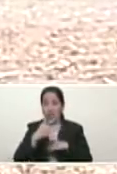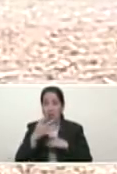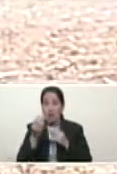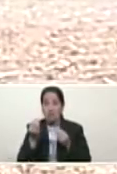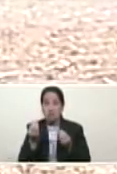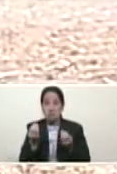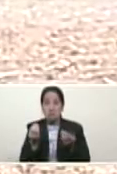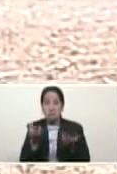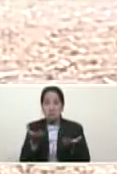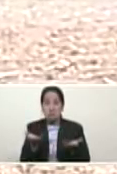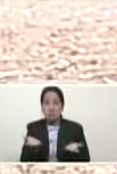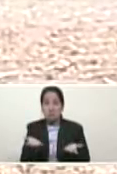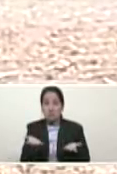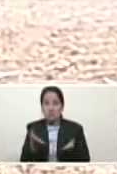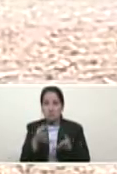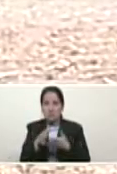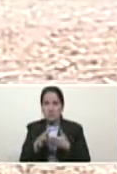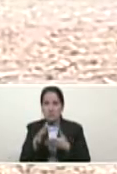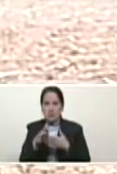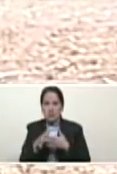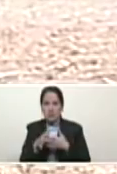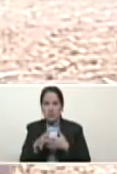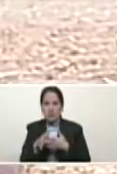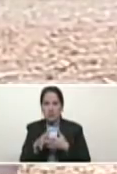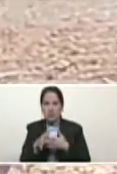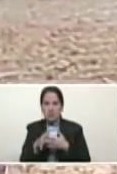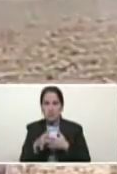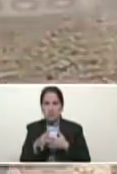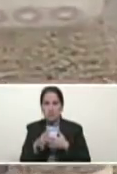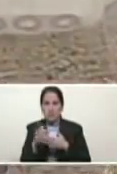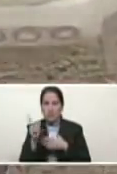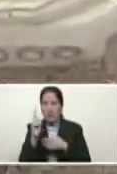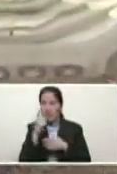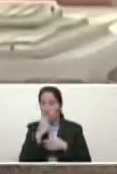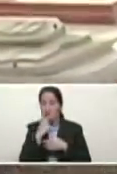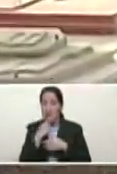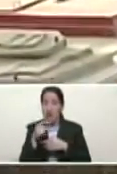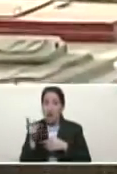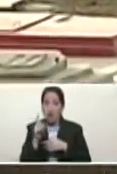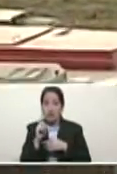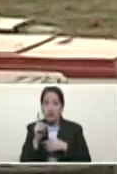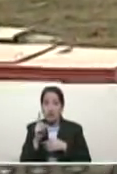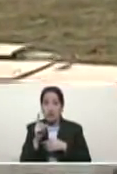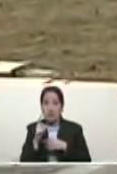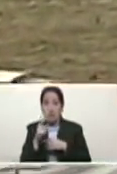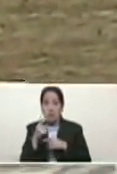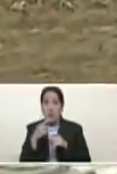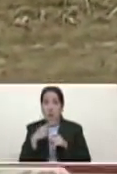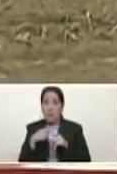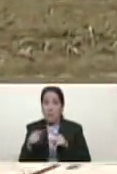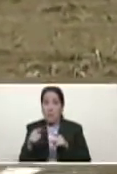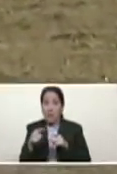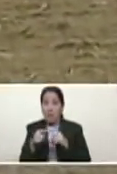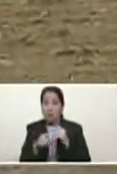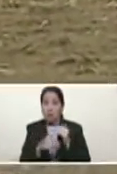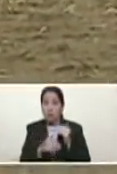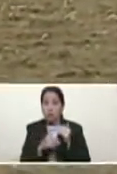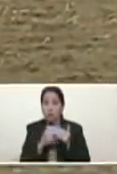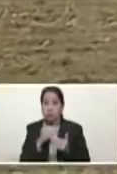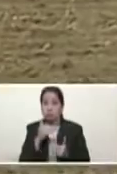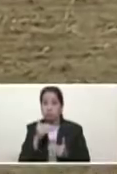100% abandonada. Poco a poco, no es fácil dar un giro del modelo